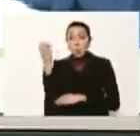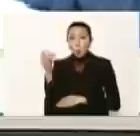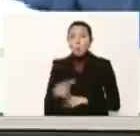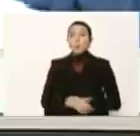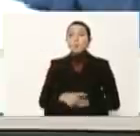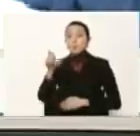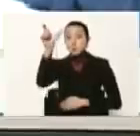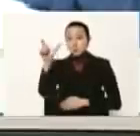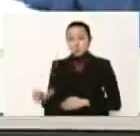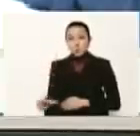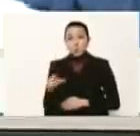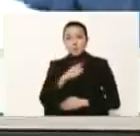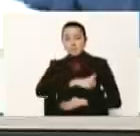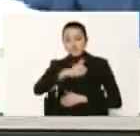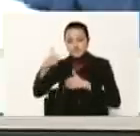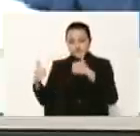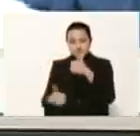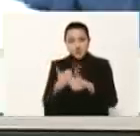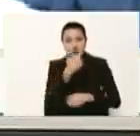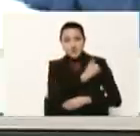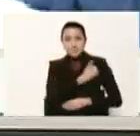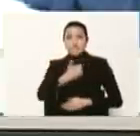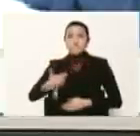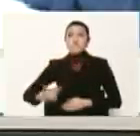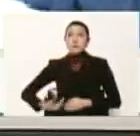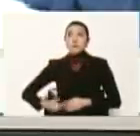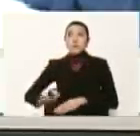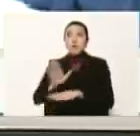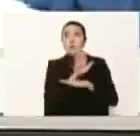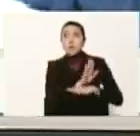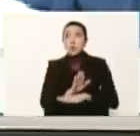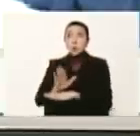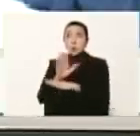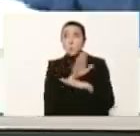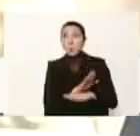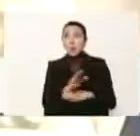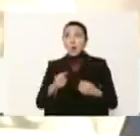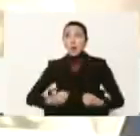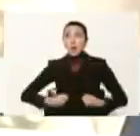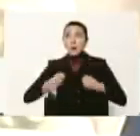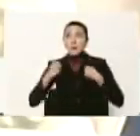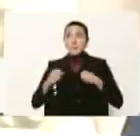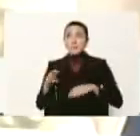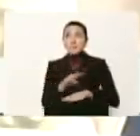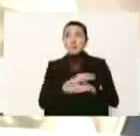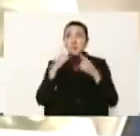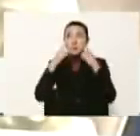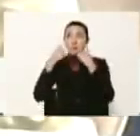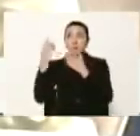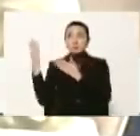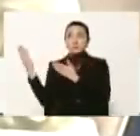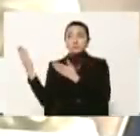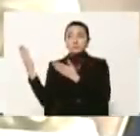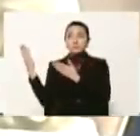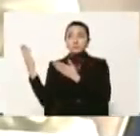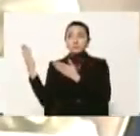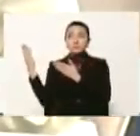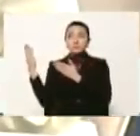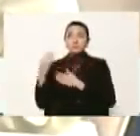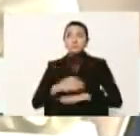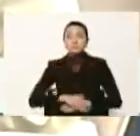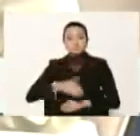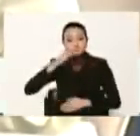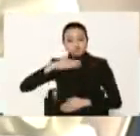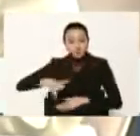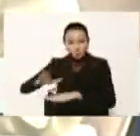en jefe, vicepresidenta de Seguridad y Servicios Penitenciarios, ministra del Poder Popular también para la